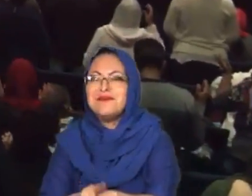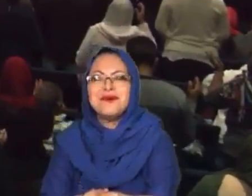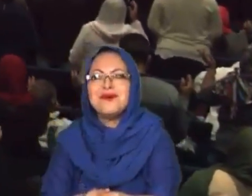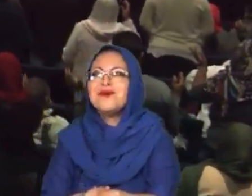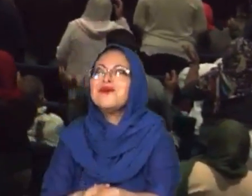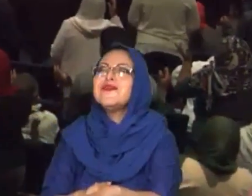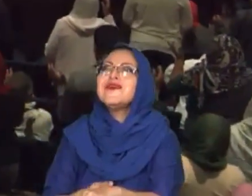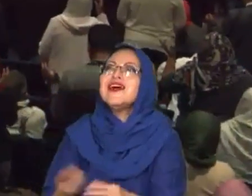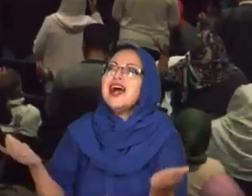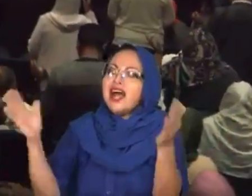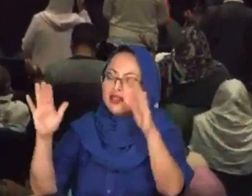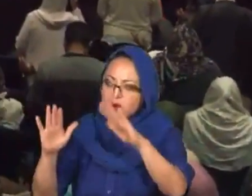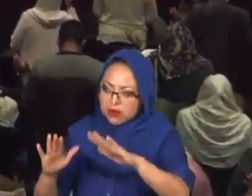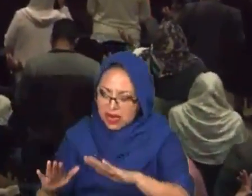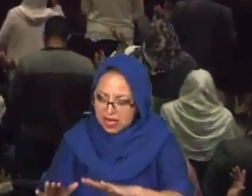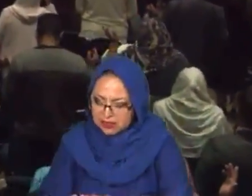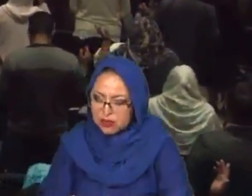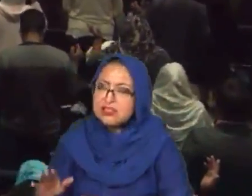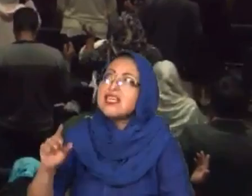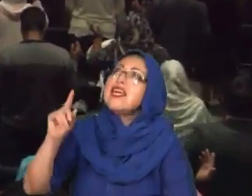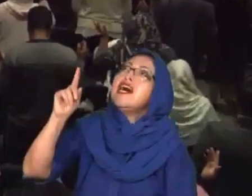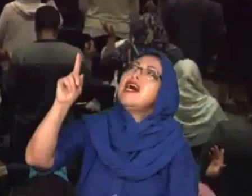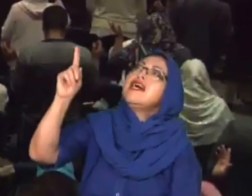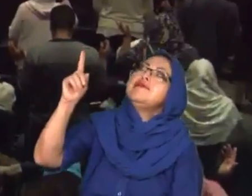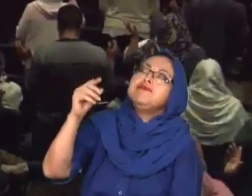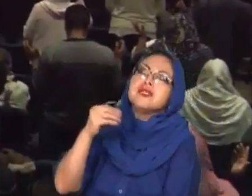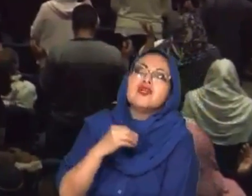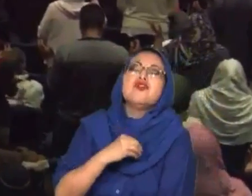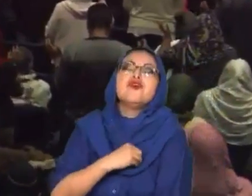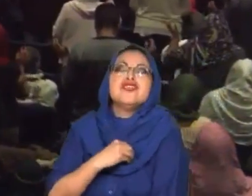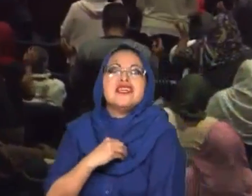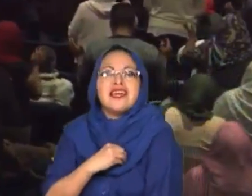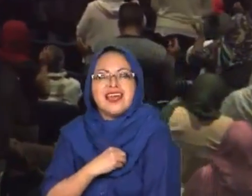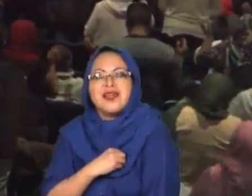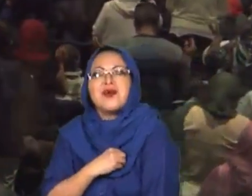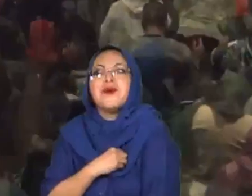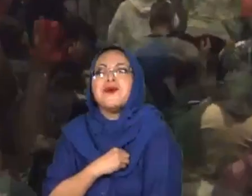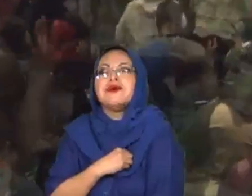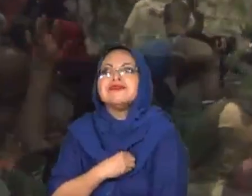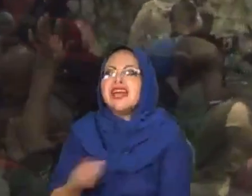horas y horas adorándote. Yo quiero entrar.